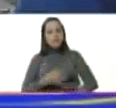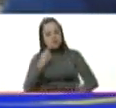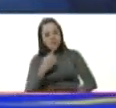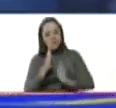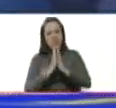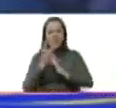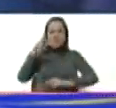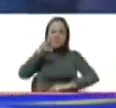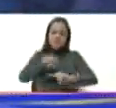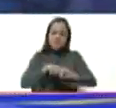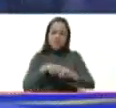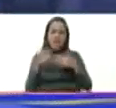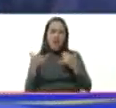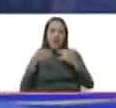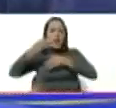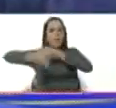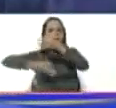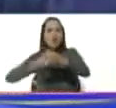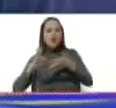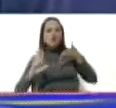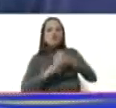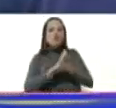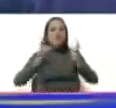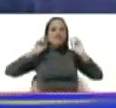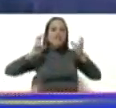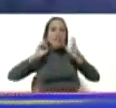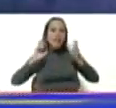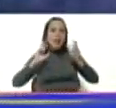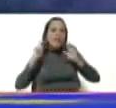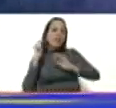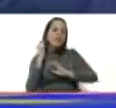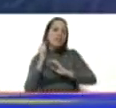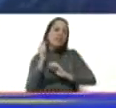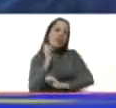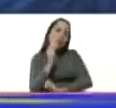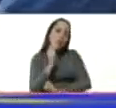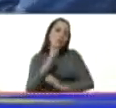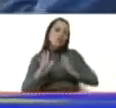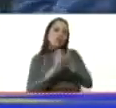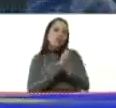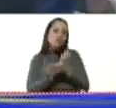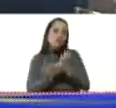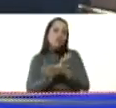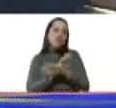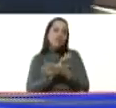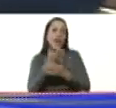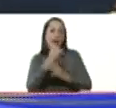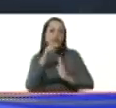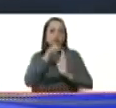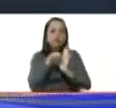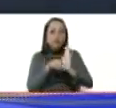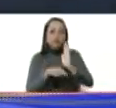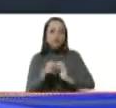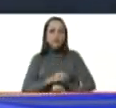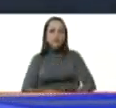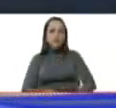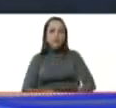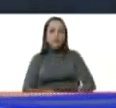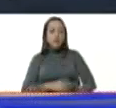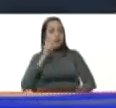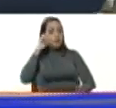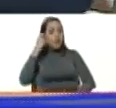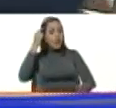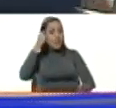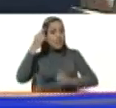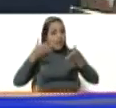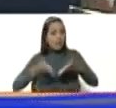y vamos entonces a la explicación de los contenidos teóricos o el contenido que corresponda. Como quedamos que era el día del parto,